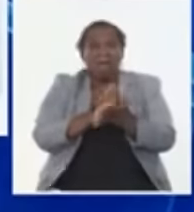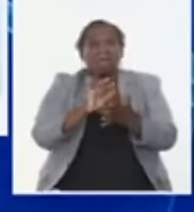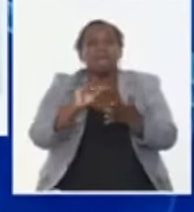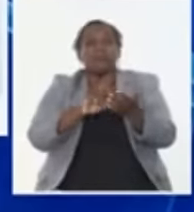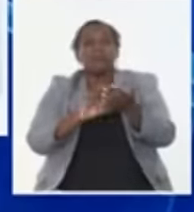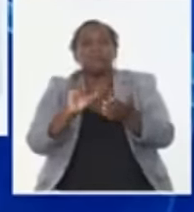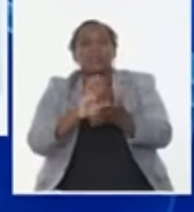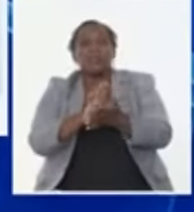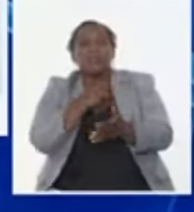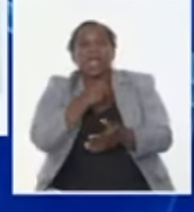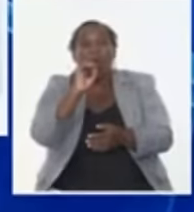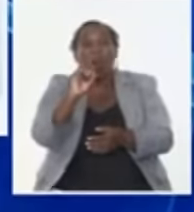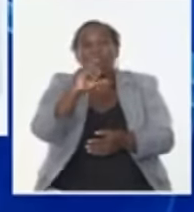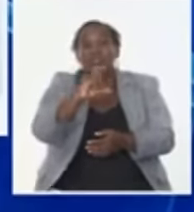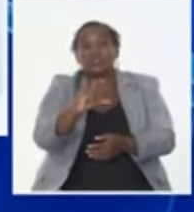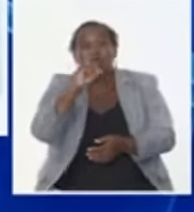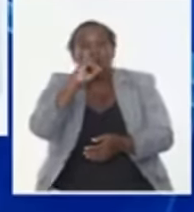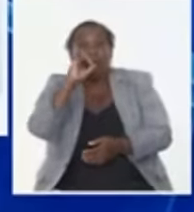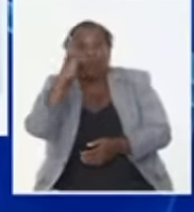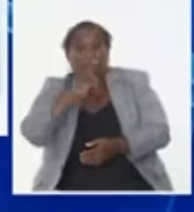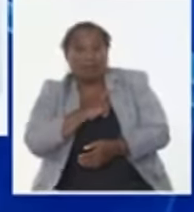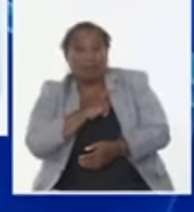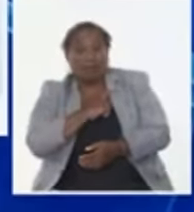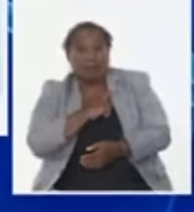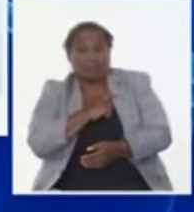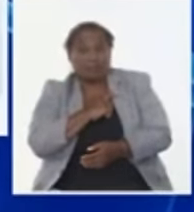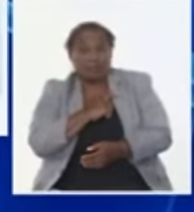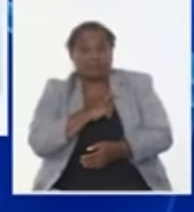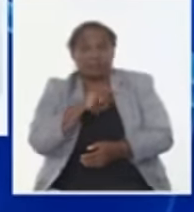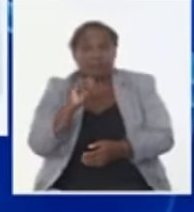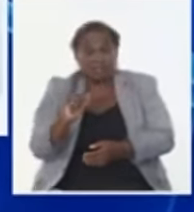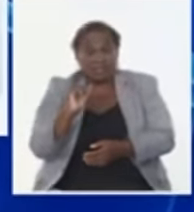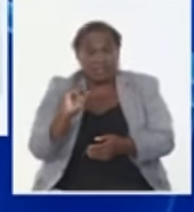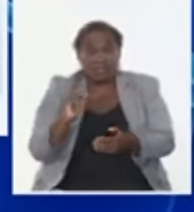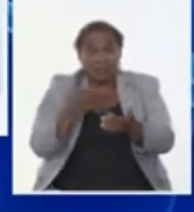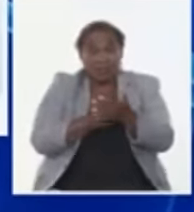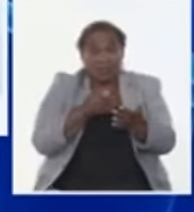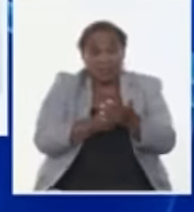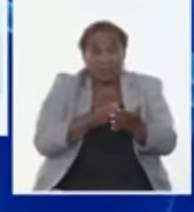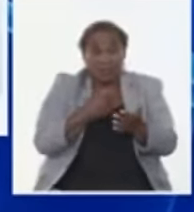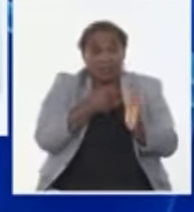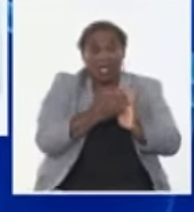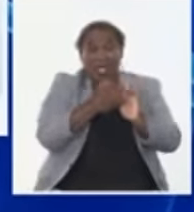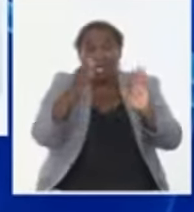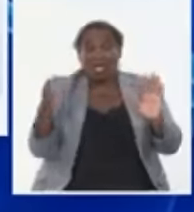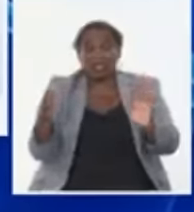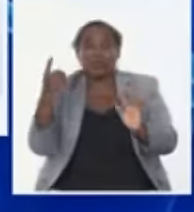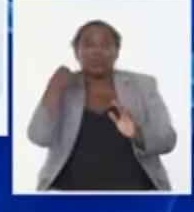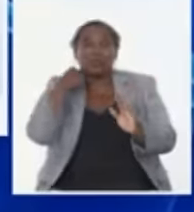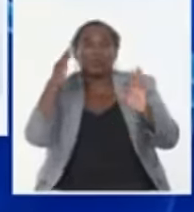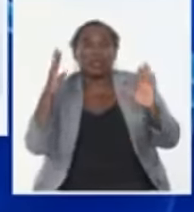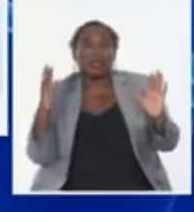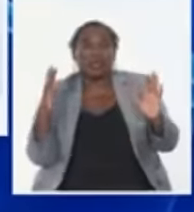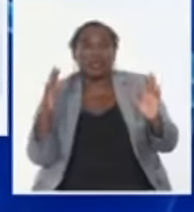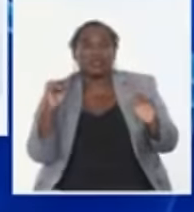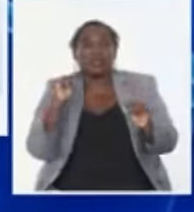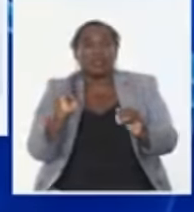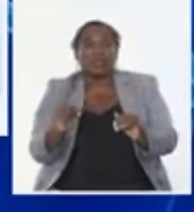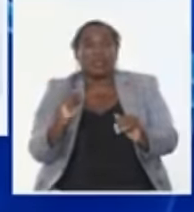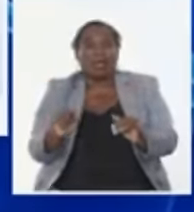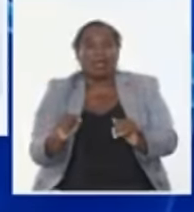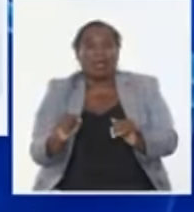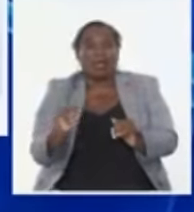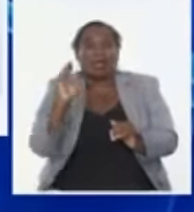CNA. Y el impuesto, la exoneración hasta 1 año a los actores no estatales de nueva